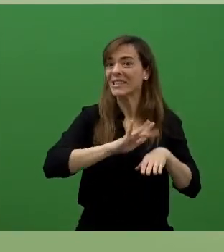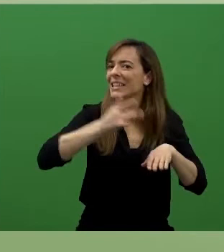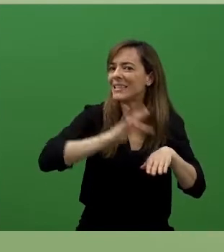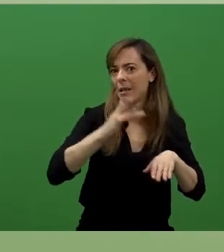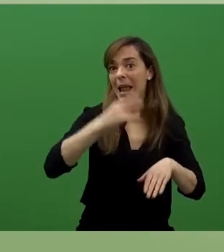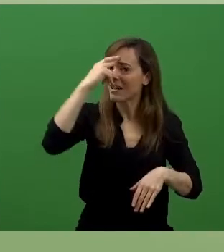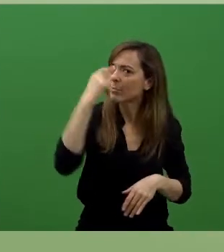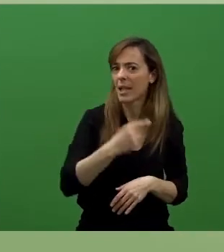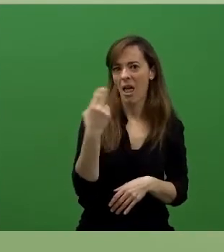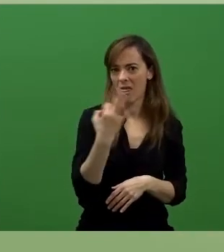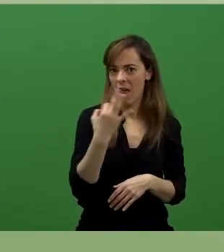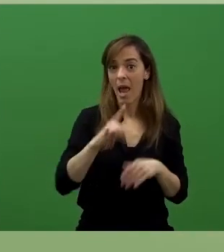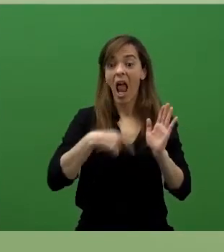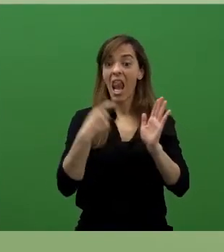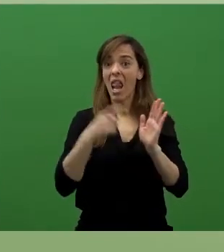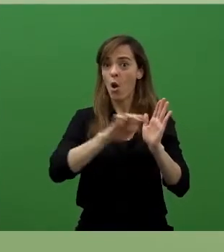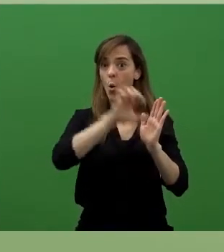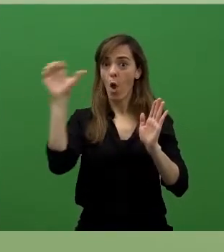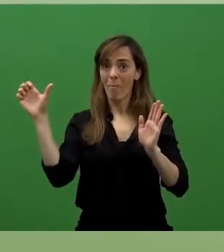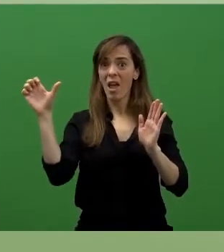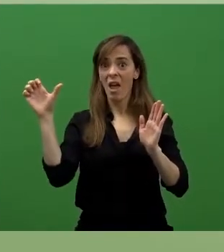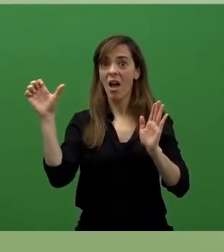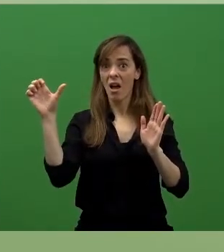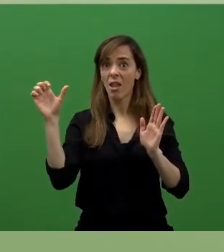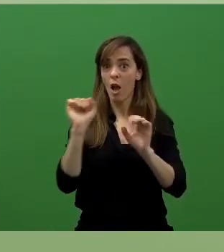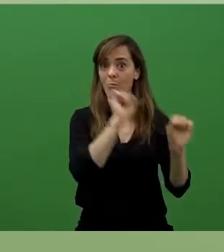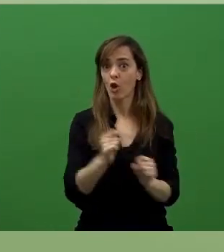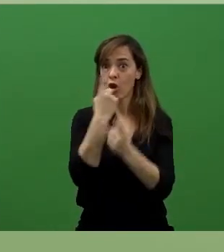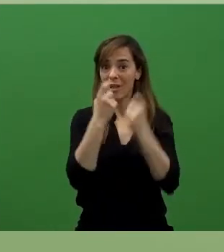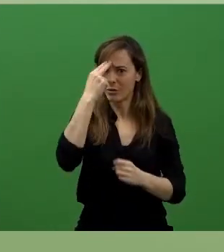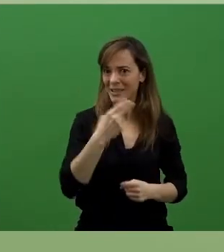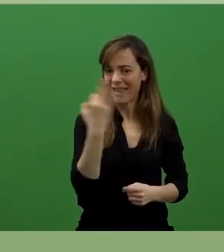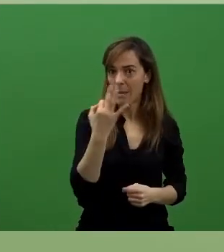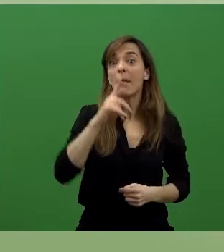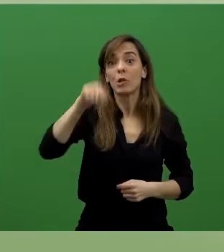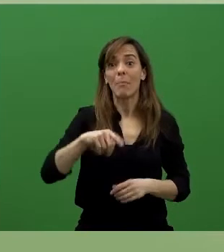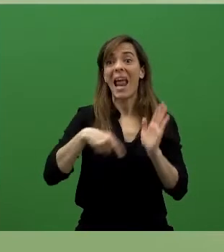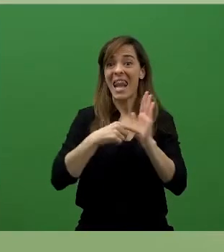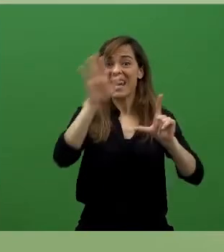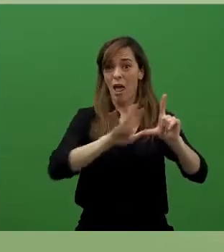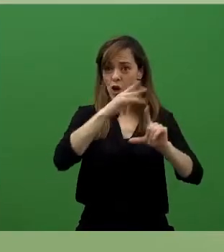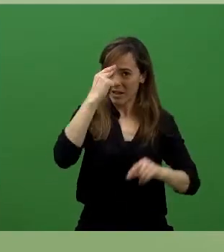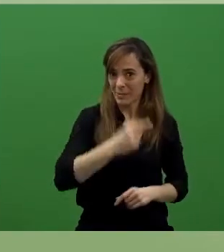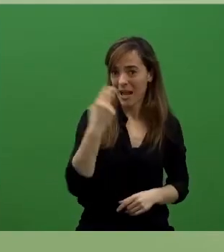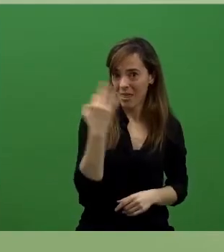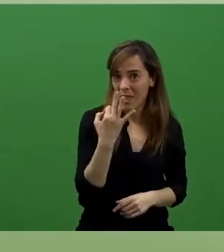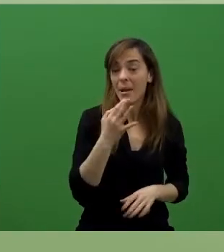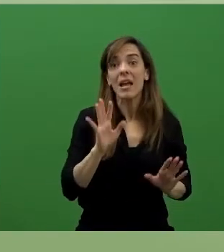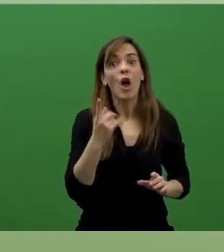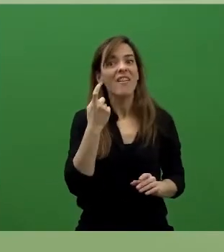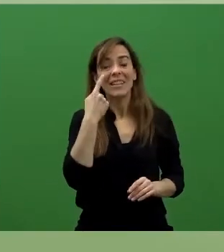Hay que respetar la ley europea general de protección de datos, pero también las nacionales. Y hay que ser